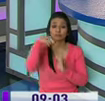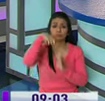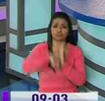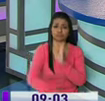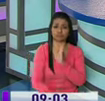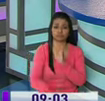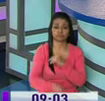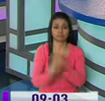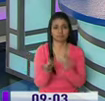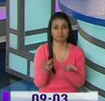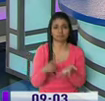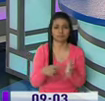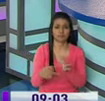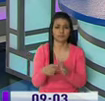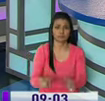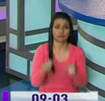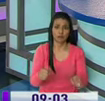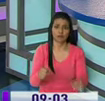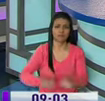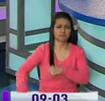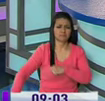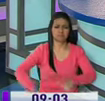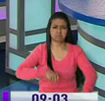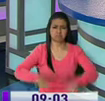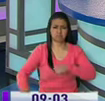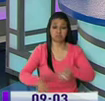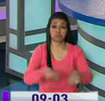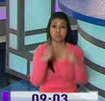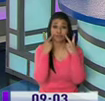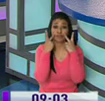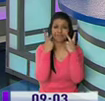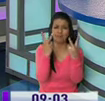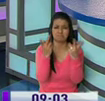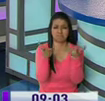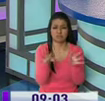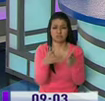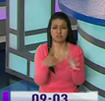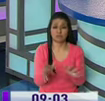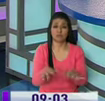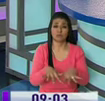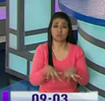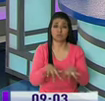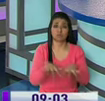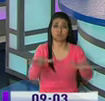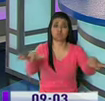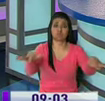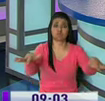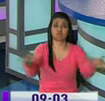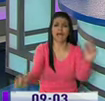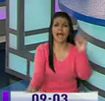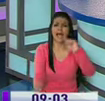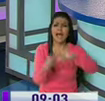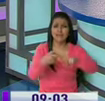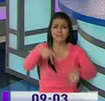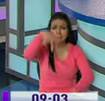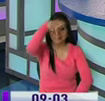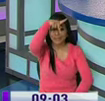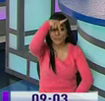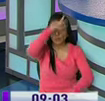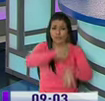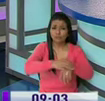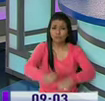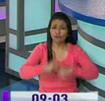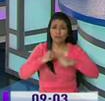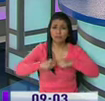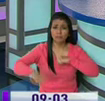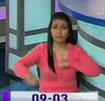hecho una magnitud sumamente fuerte. Yo veía una proyección que hacían que las ondas llegaron hasta el Perú, las ondas de la fuerza que tuvo